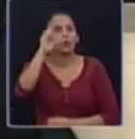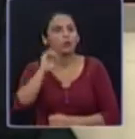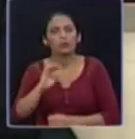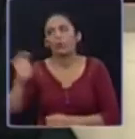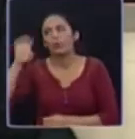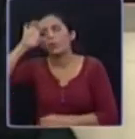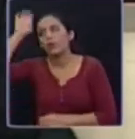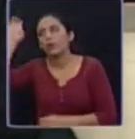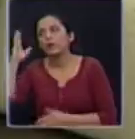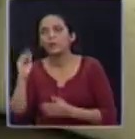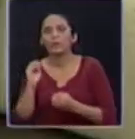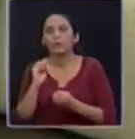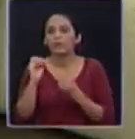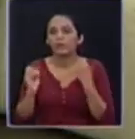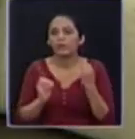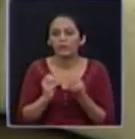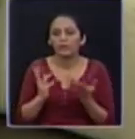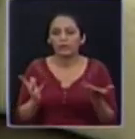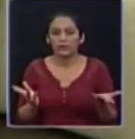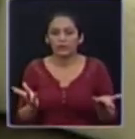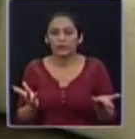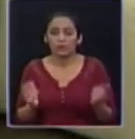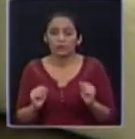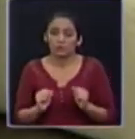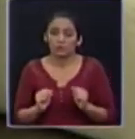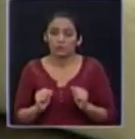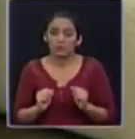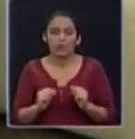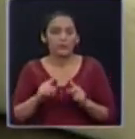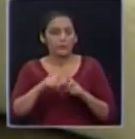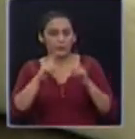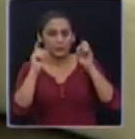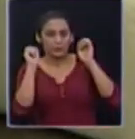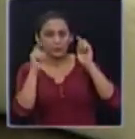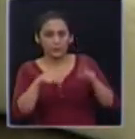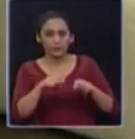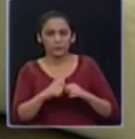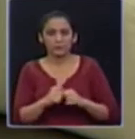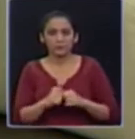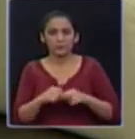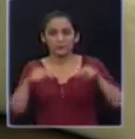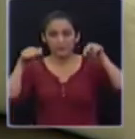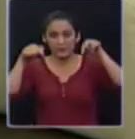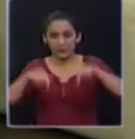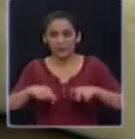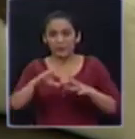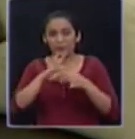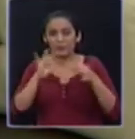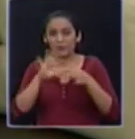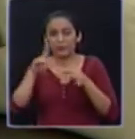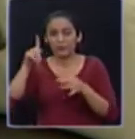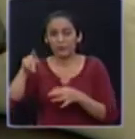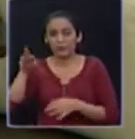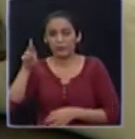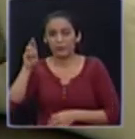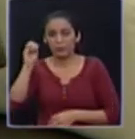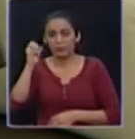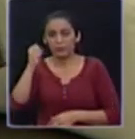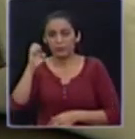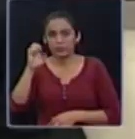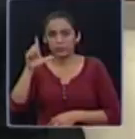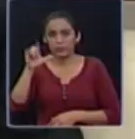europea? ¿Qué es proselitismo político en este caso específico? Ahí viene la cuestión. Esa es una cuestión importante, porque nosotros tenemos que